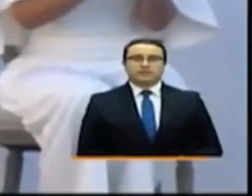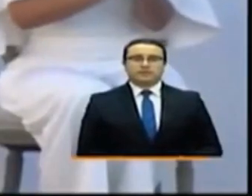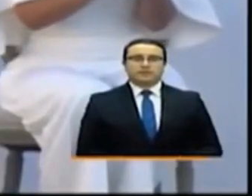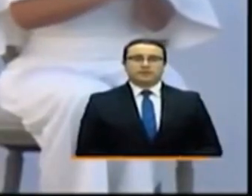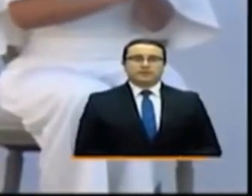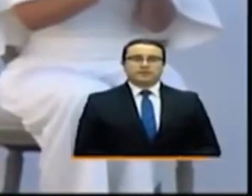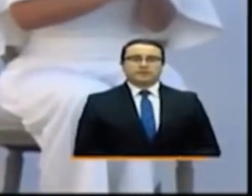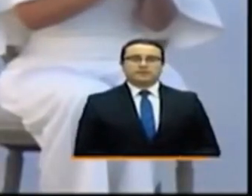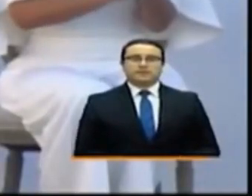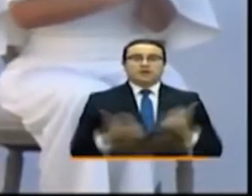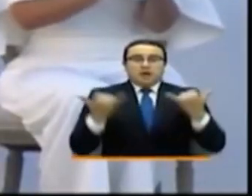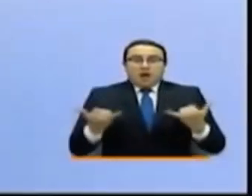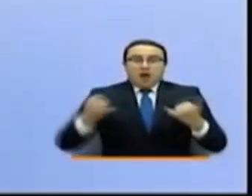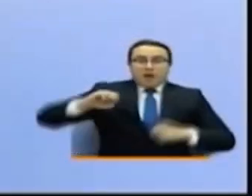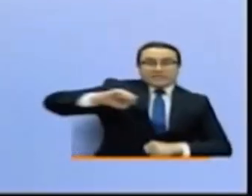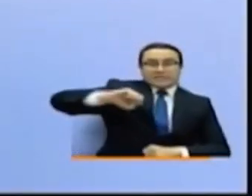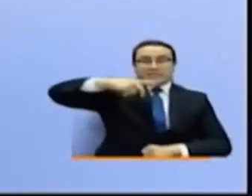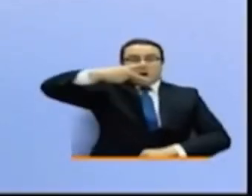Esta segunda oportunidad